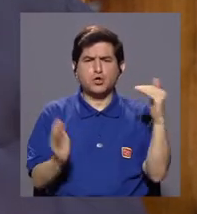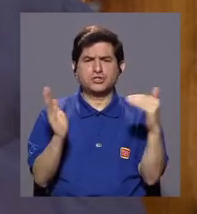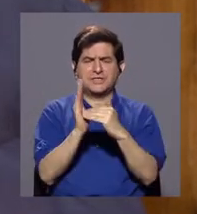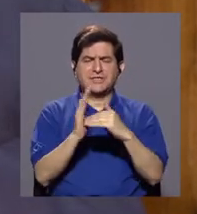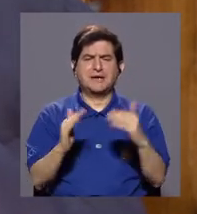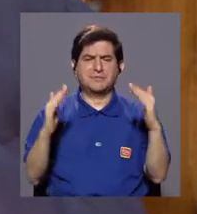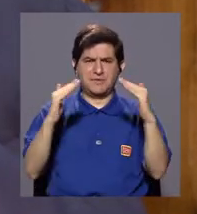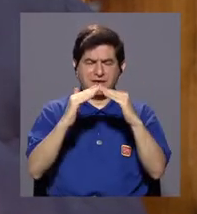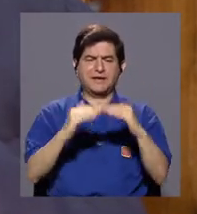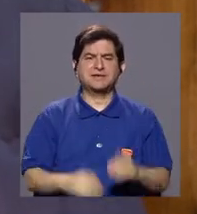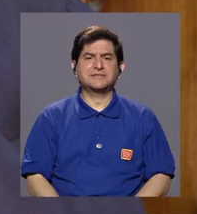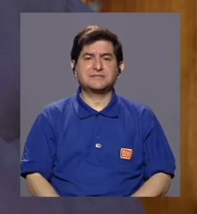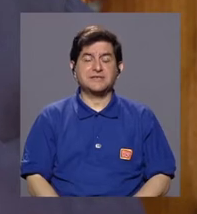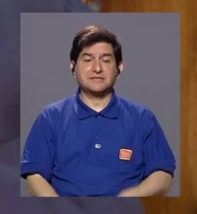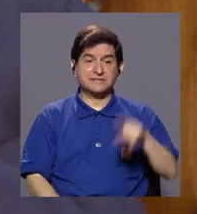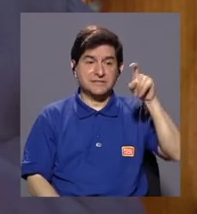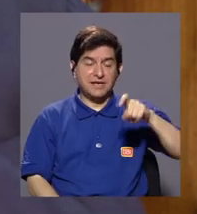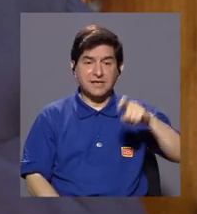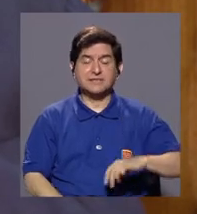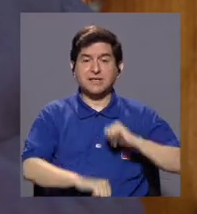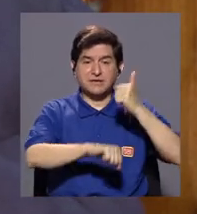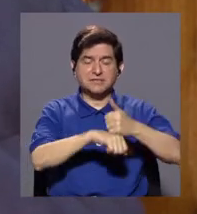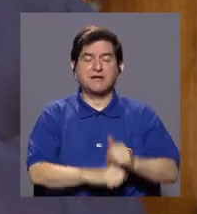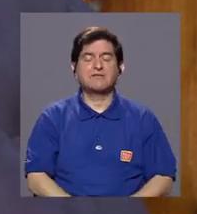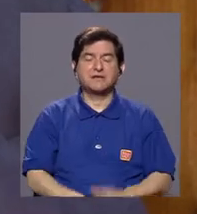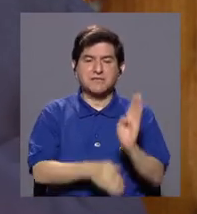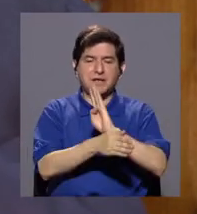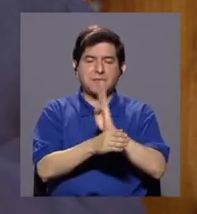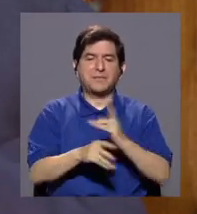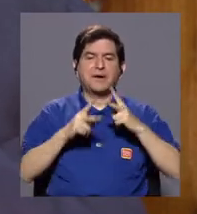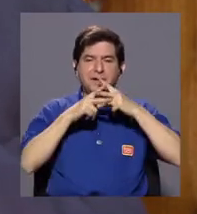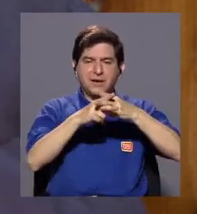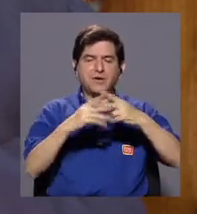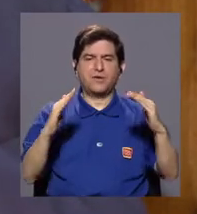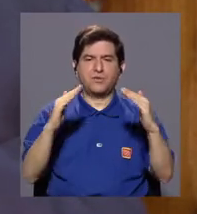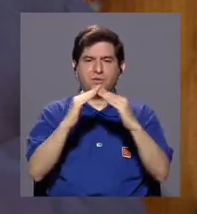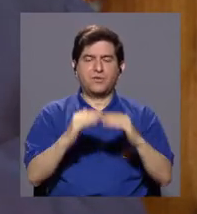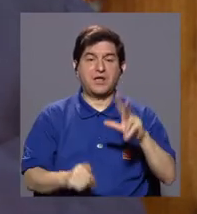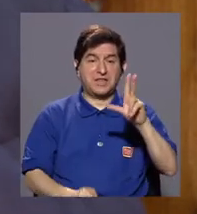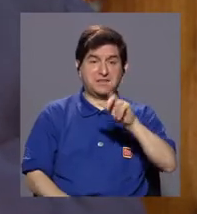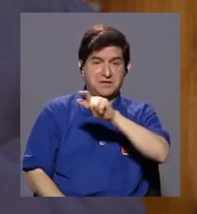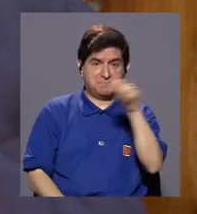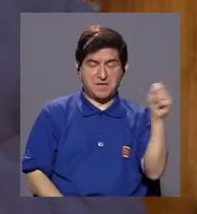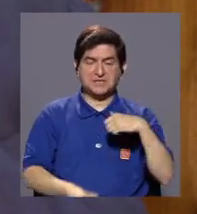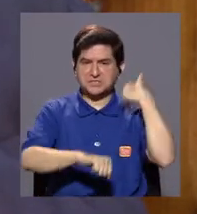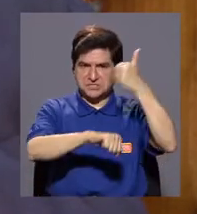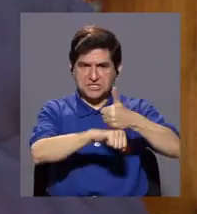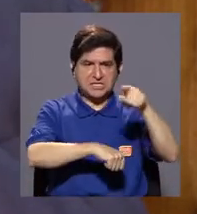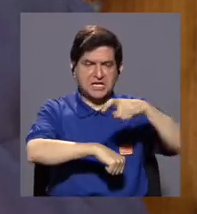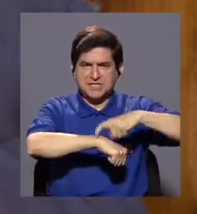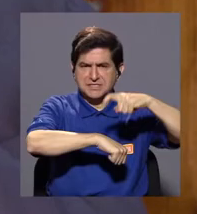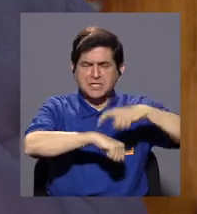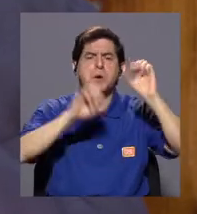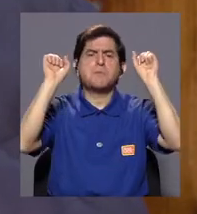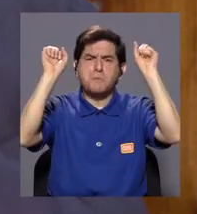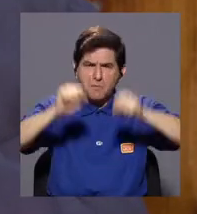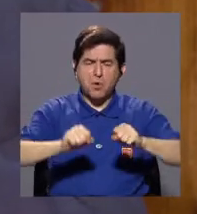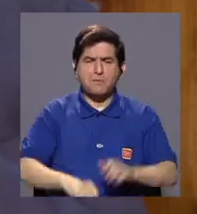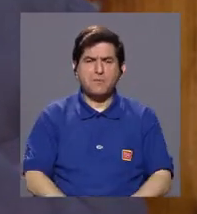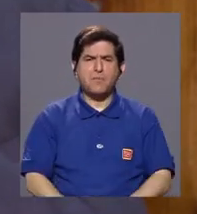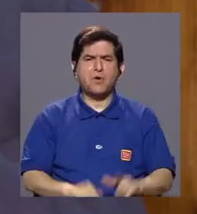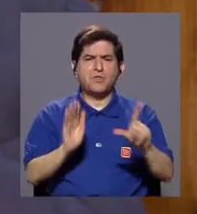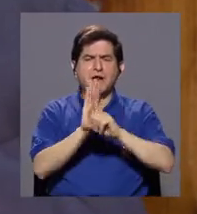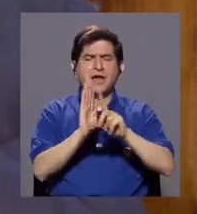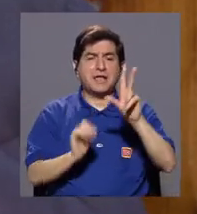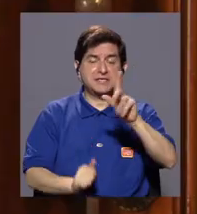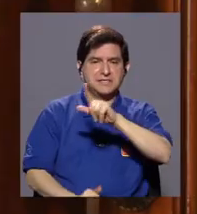80,000 viviendas y tuvimos que crear el Banco Hipotecario de la Vivienda. Lo creamos en 3 meses. En ese tiempo se podían